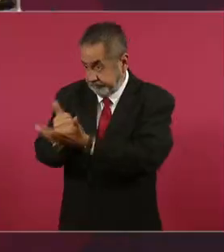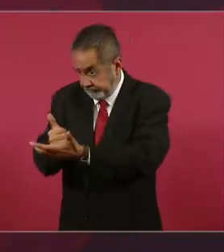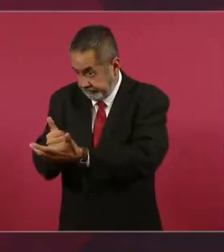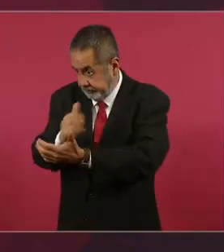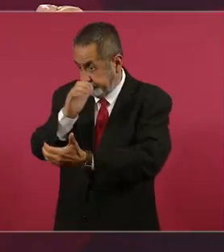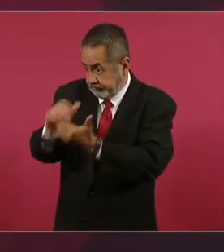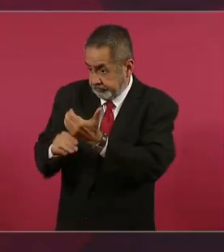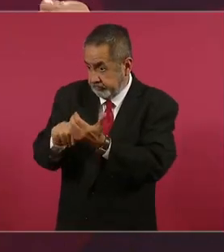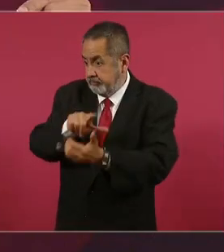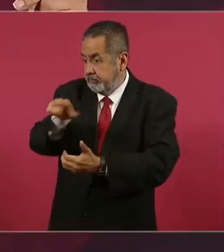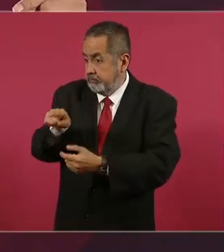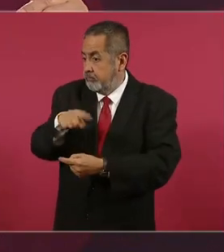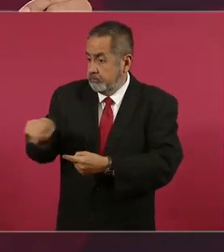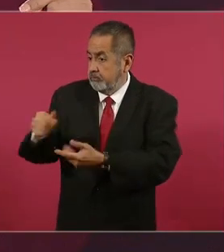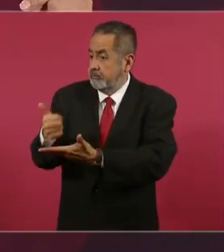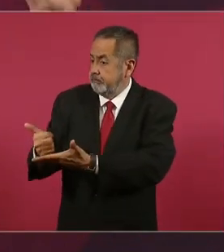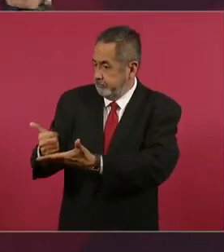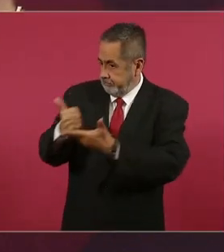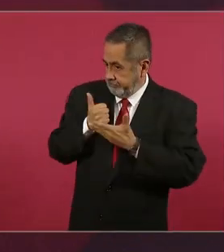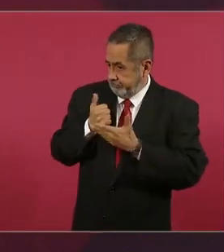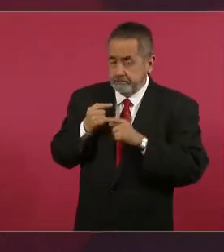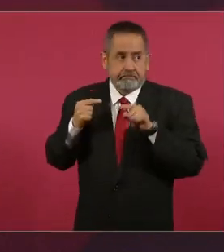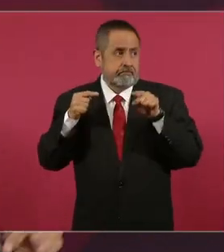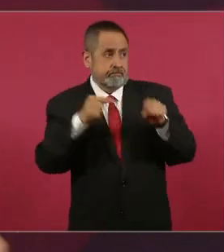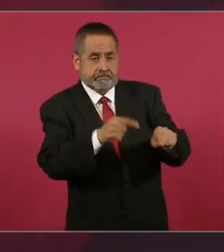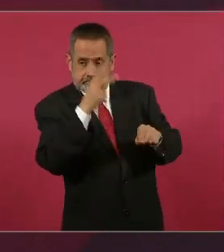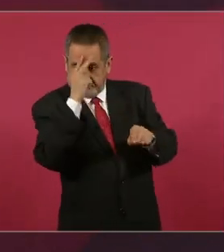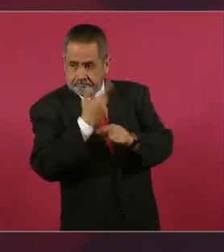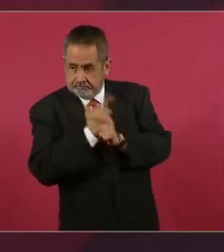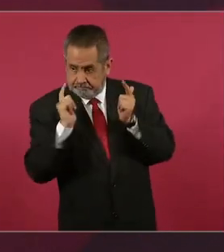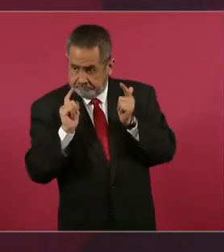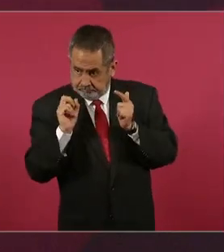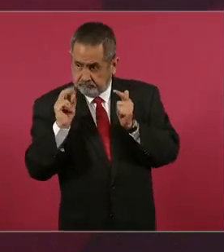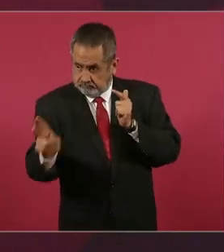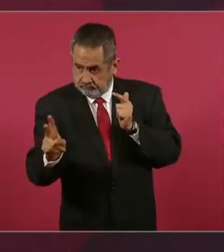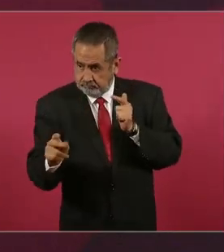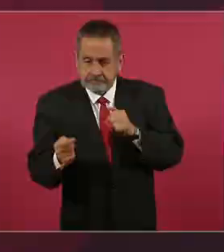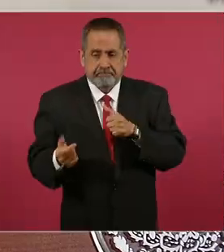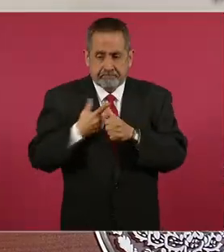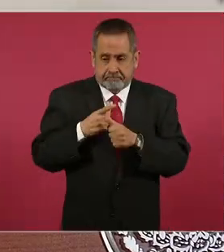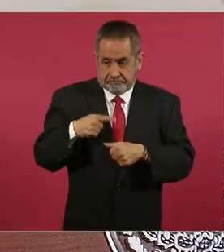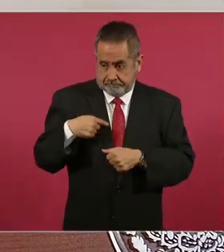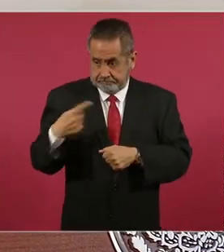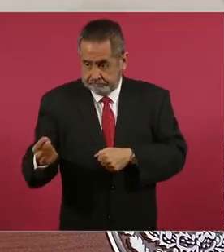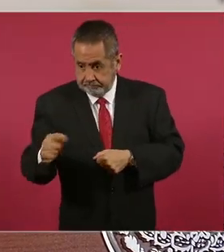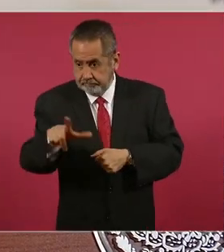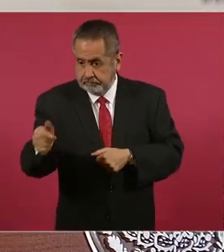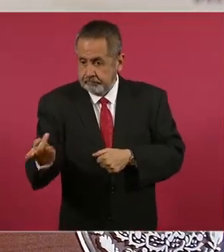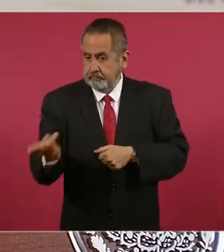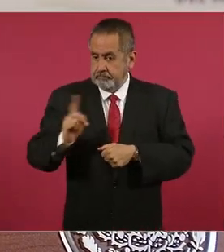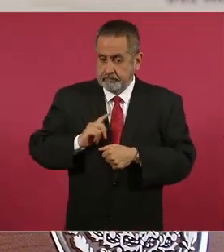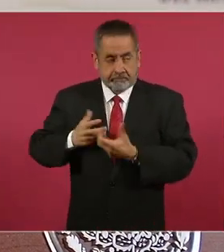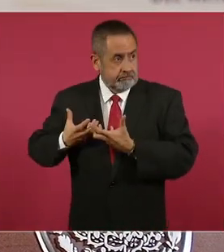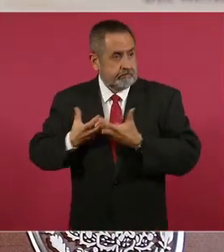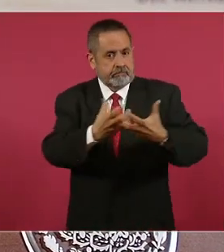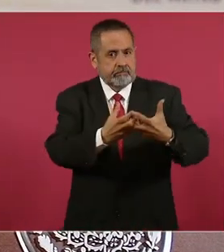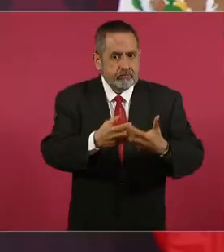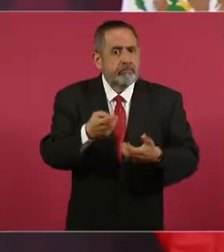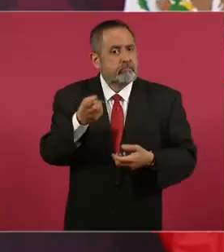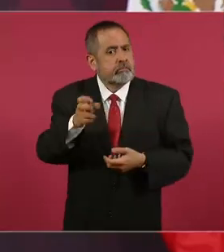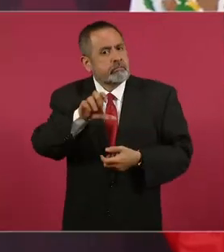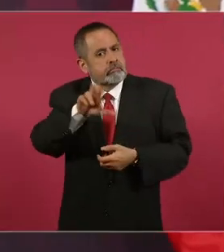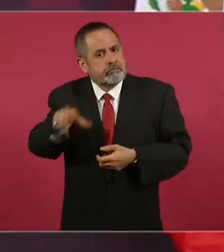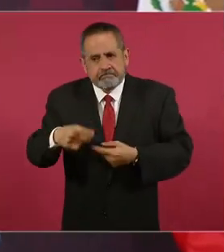ellos me ayuden a mí a liberar a México y a su pueblo de la dictadura porfirista. Ahí en Costa